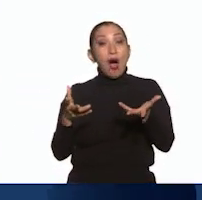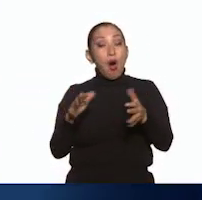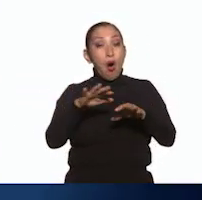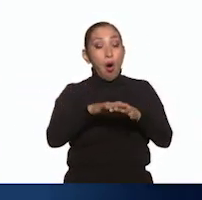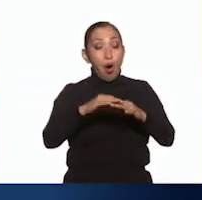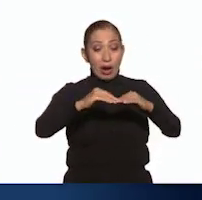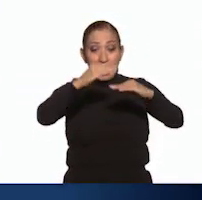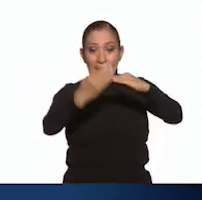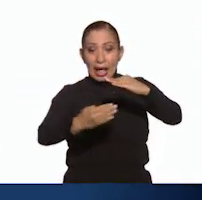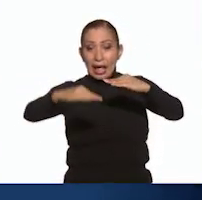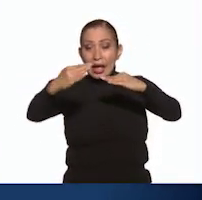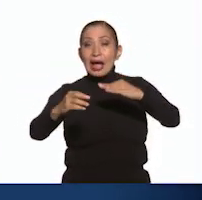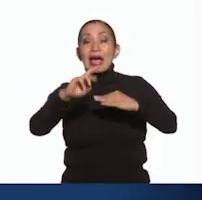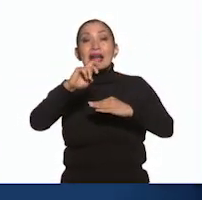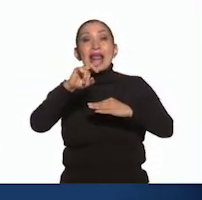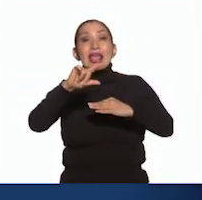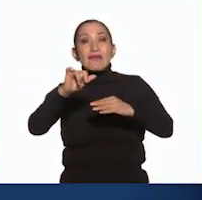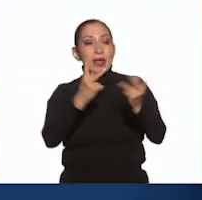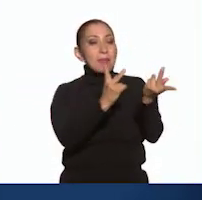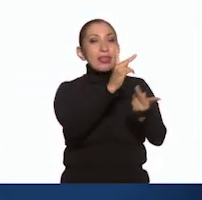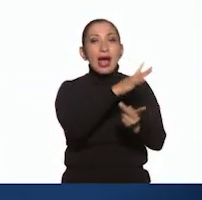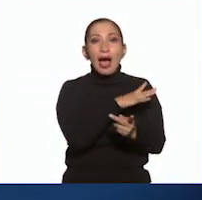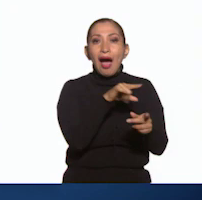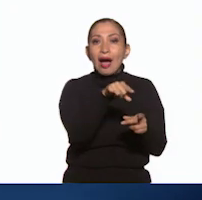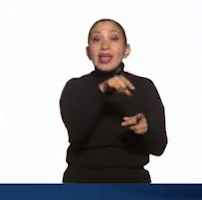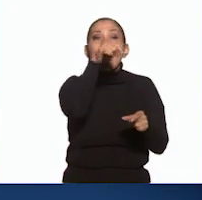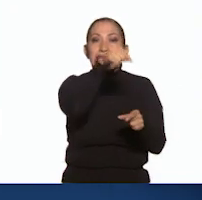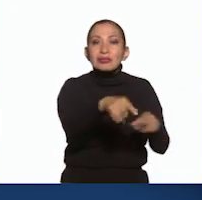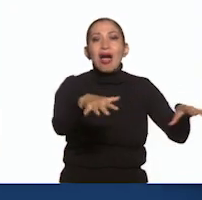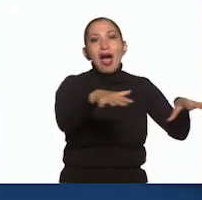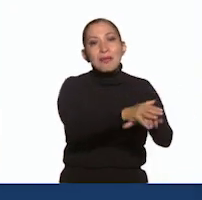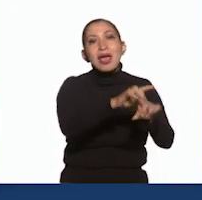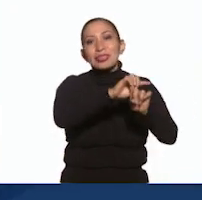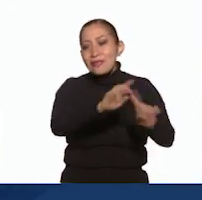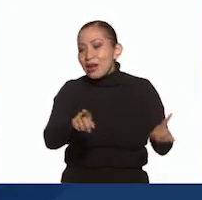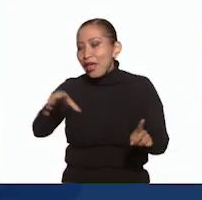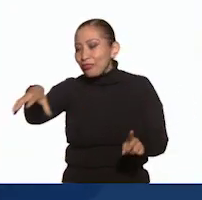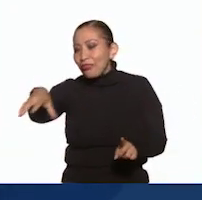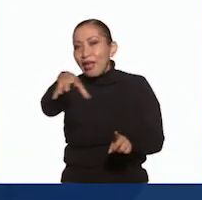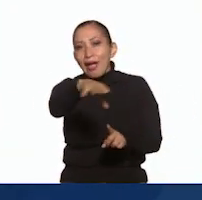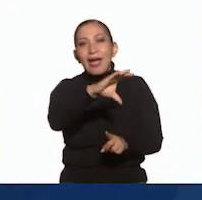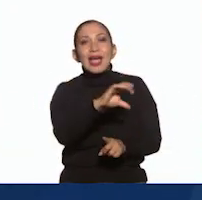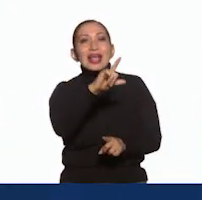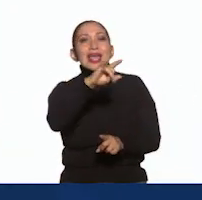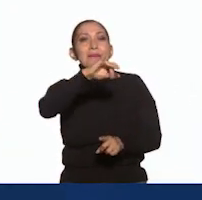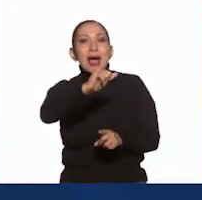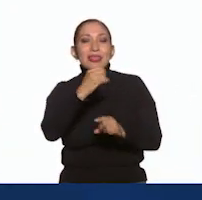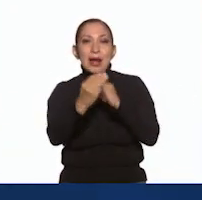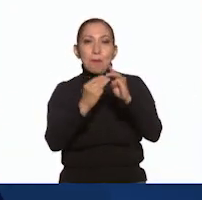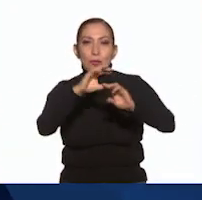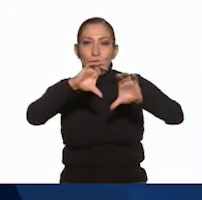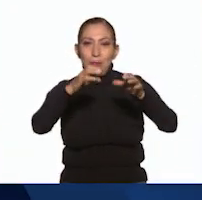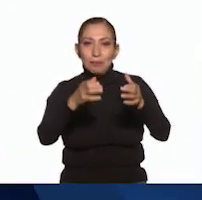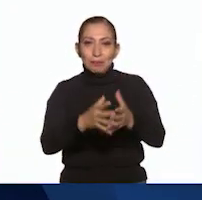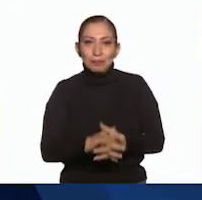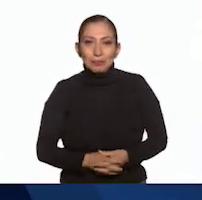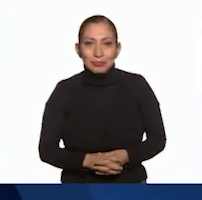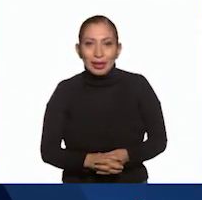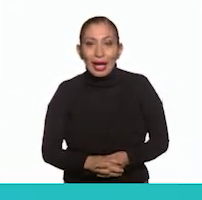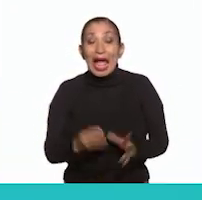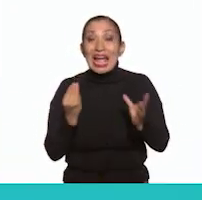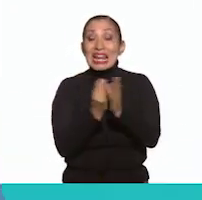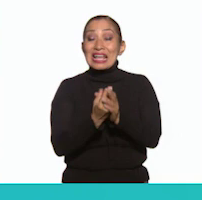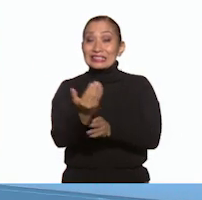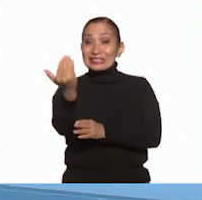el relieve y la vegetación, que modifican de manera notable los climas de la Tierra. La clase